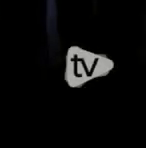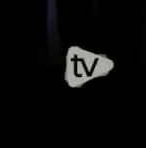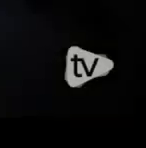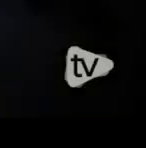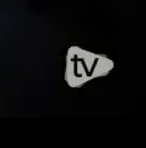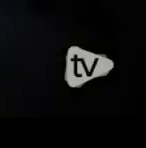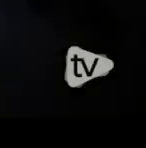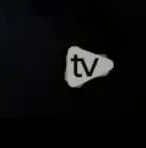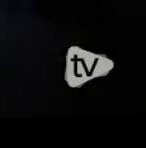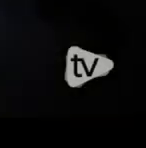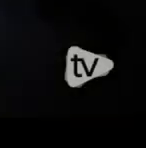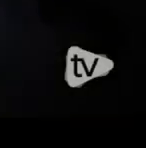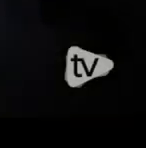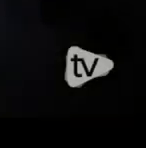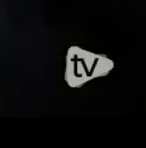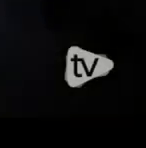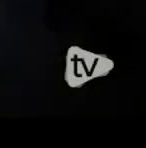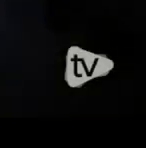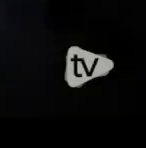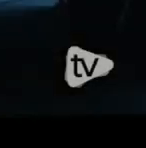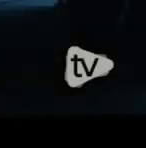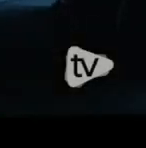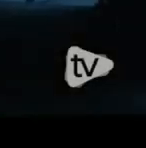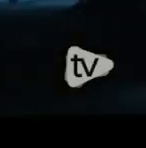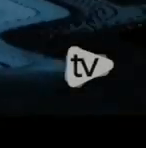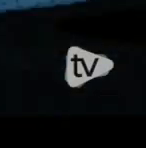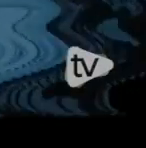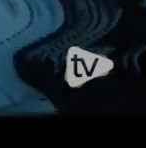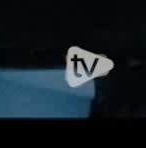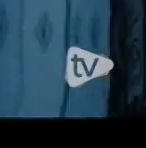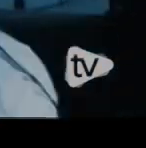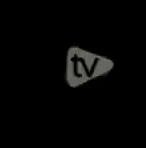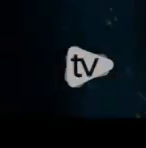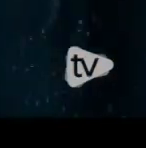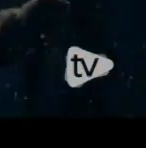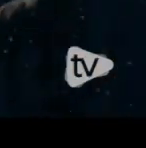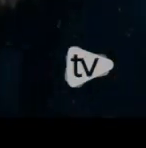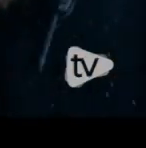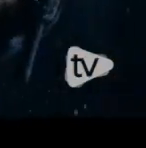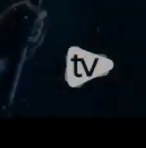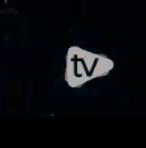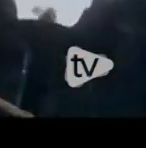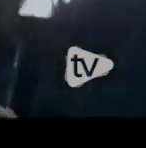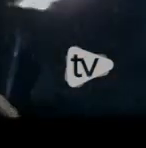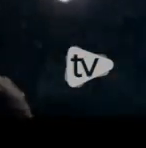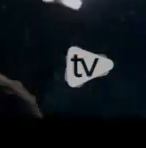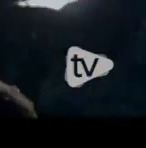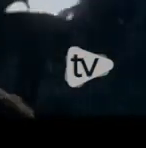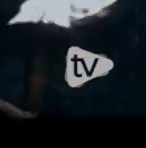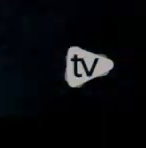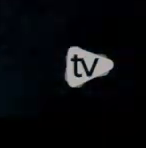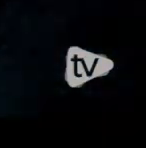Mitos, leyendas urbanas y fenómenos inexplicables.